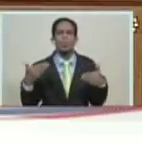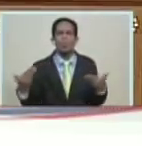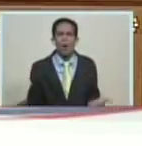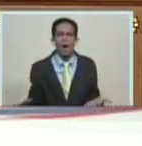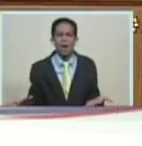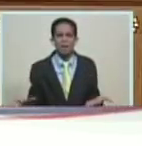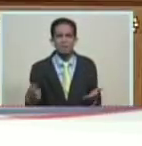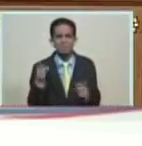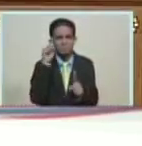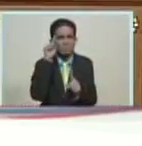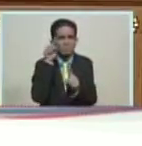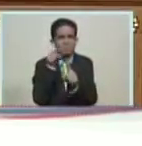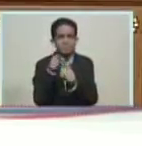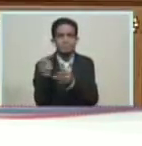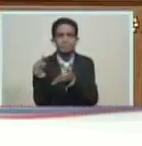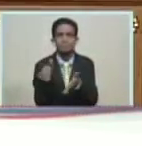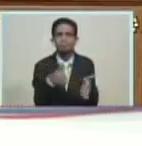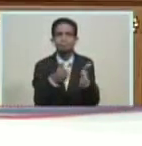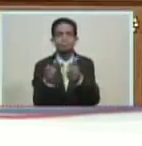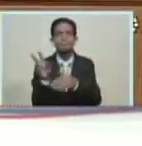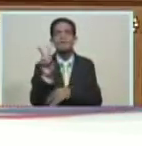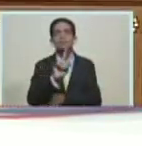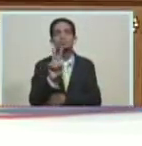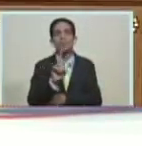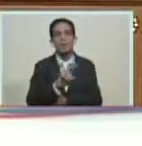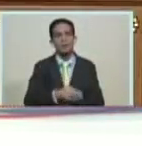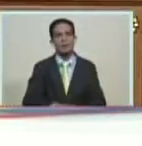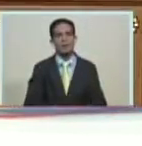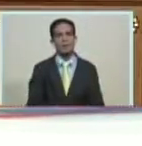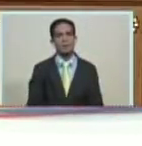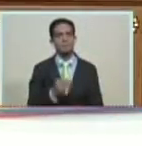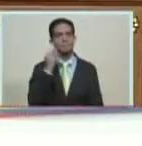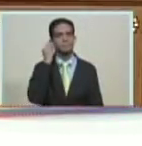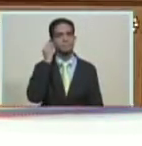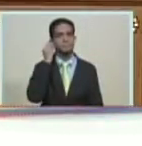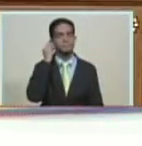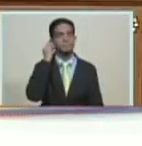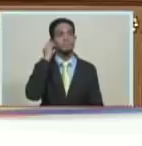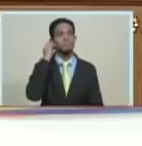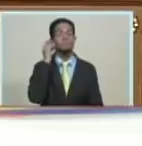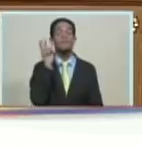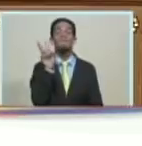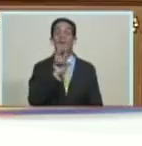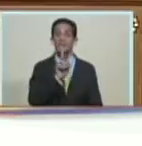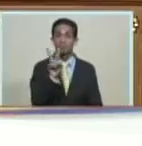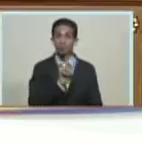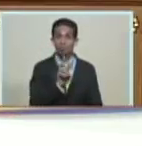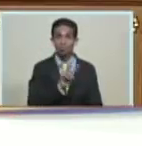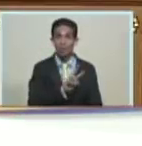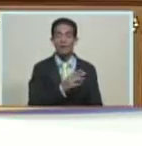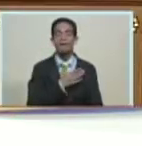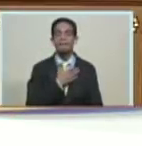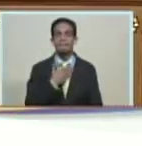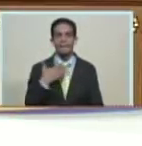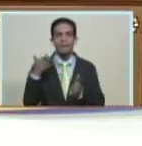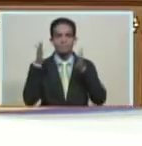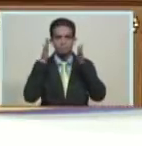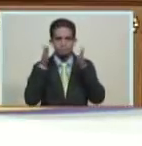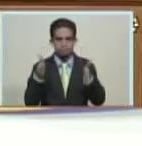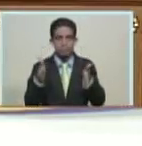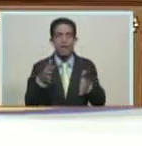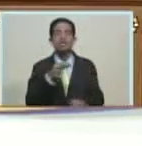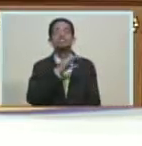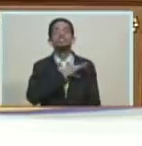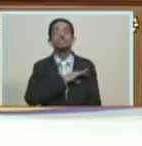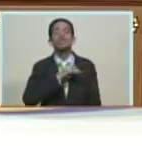Venezuela? Venezuela ha vuelto a ratificar su rumbo, el socialismo, nuestro